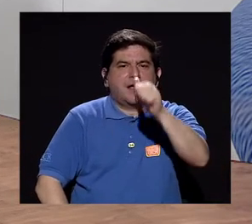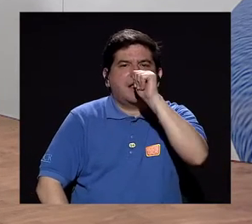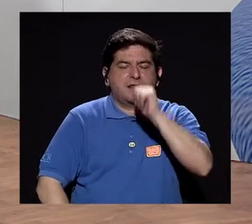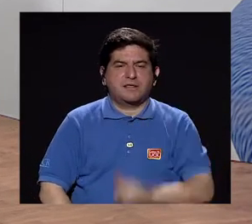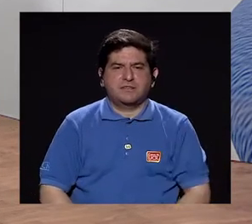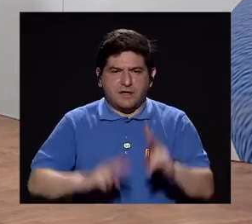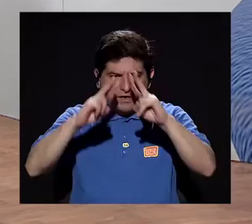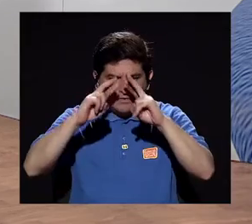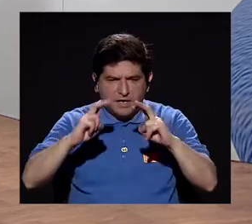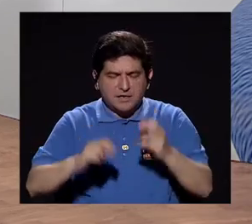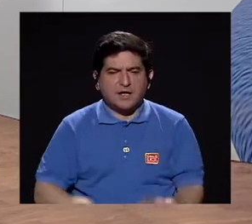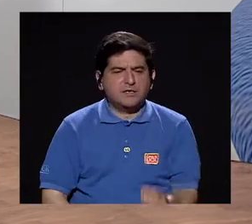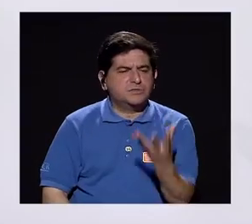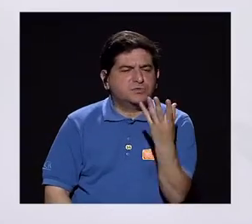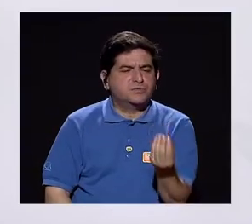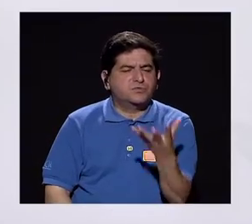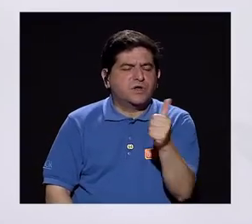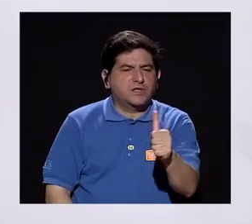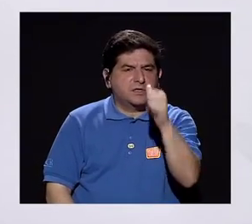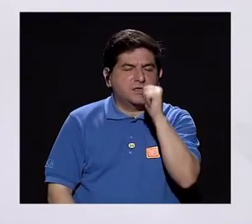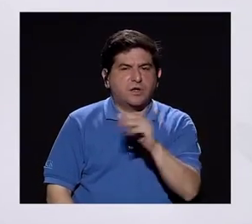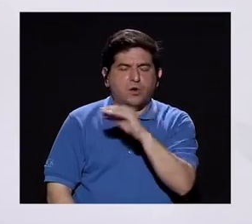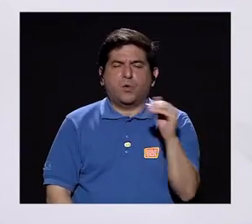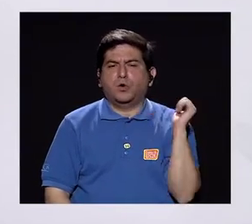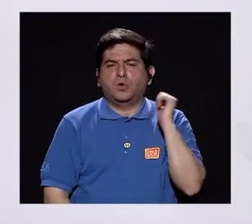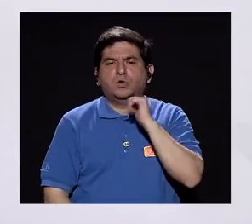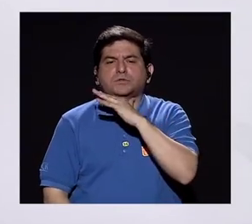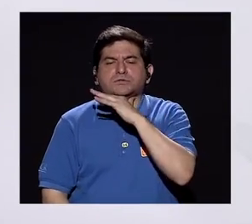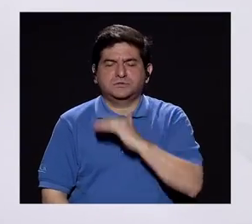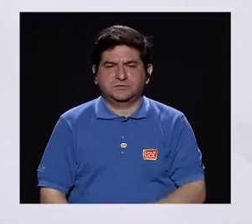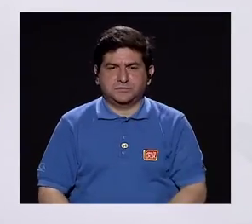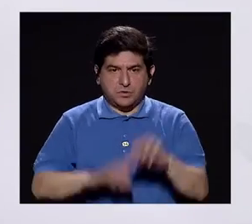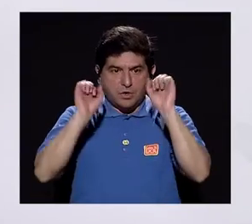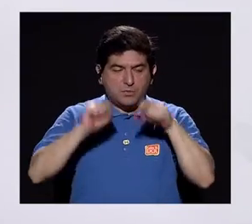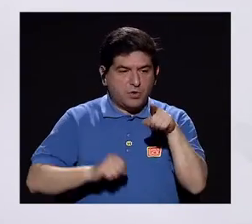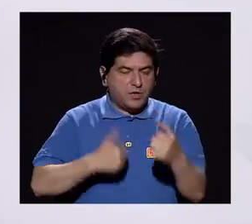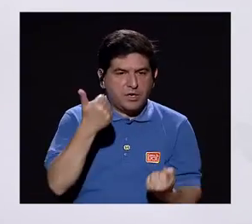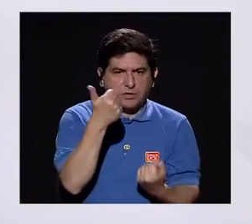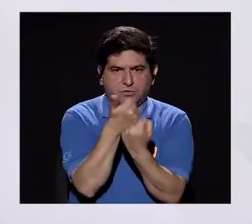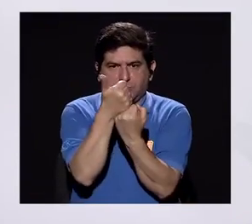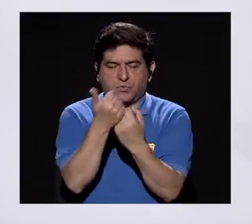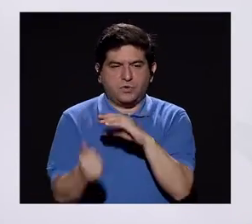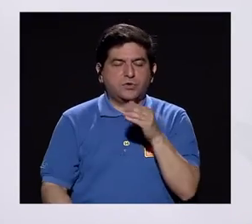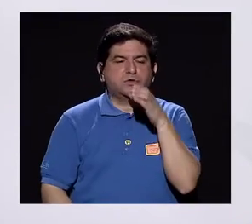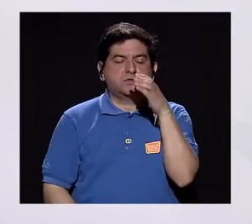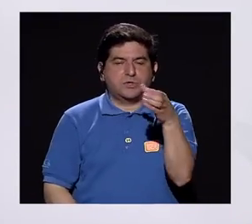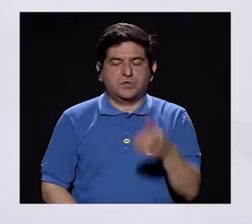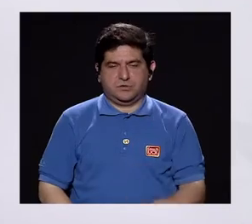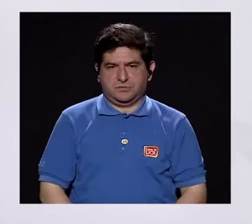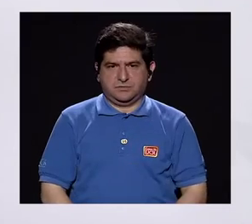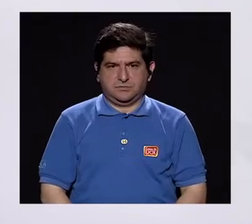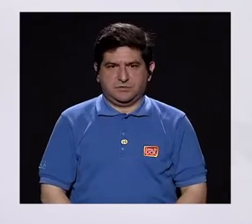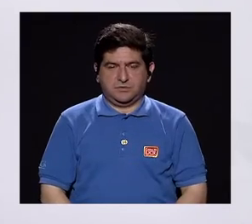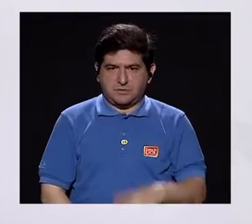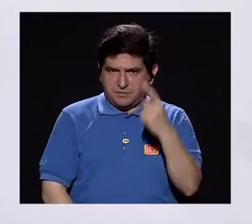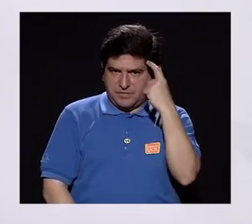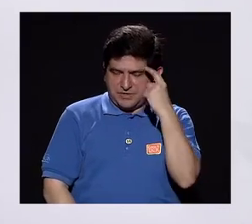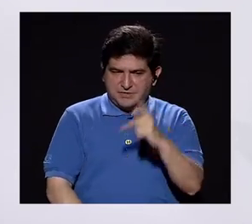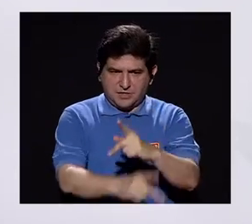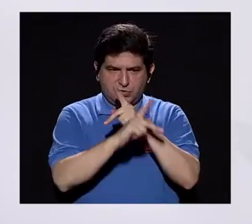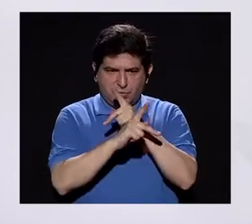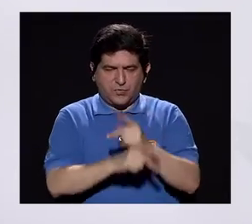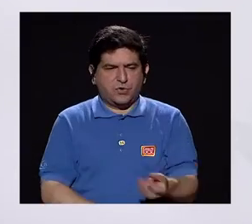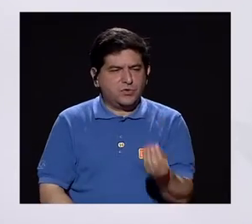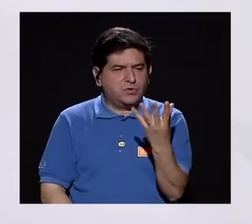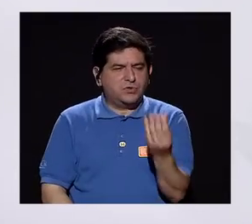agua análisis de las fuentes análisis de contaminación verdad para poder brindarles apoyo y recomendaciones en la protección